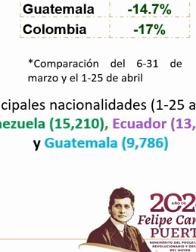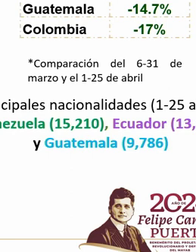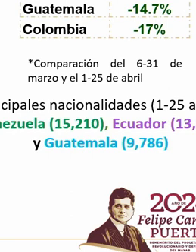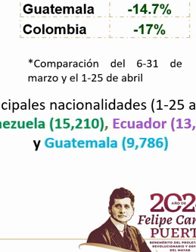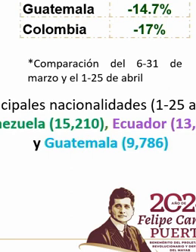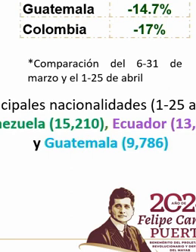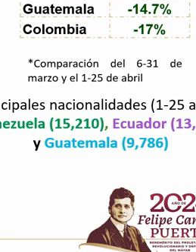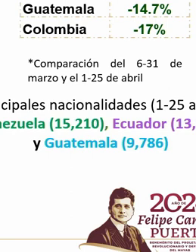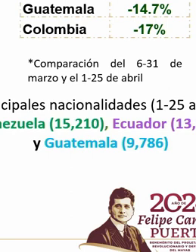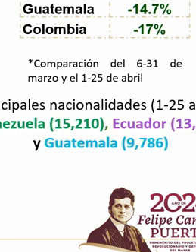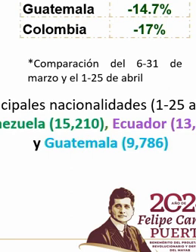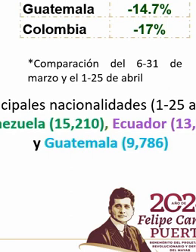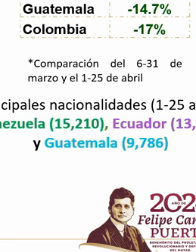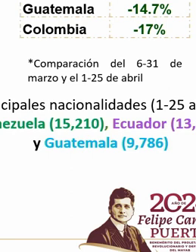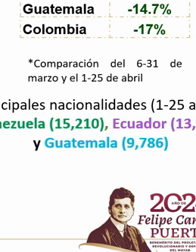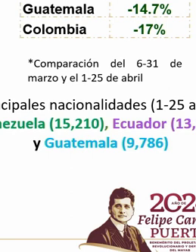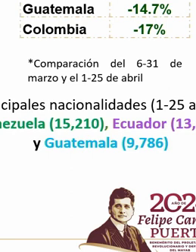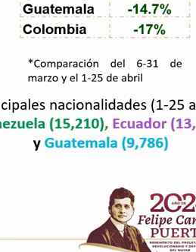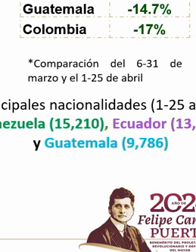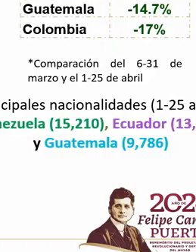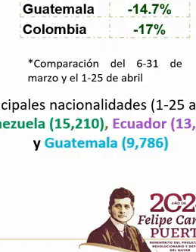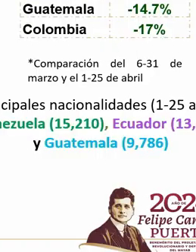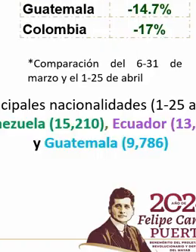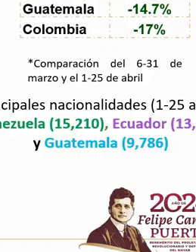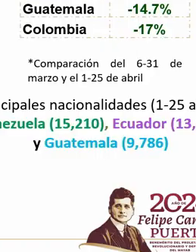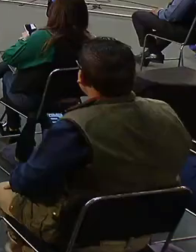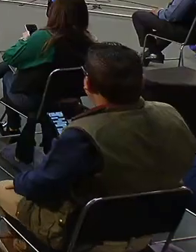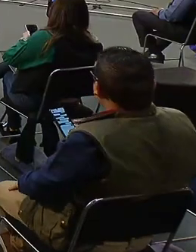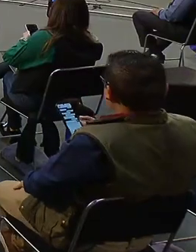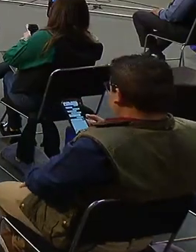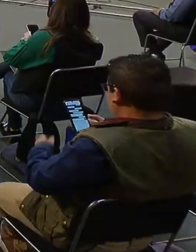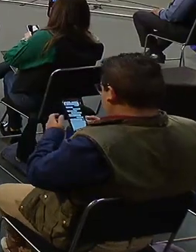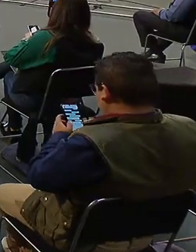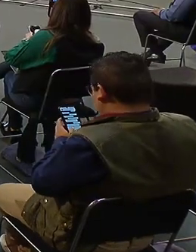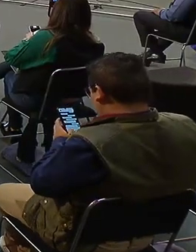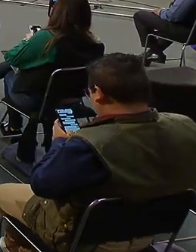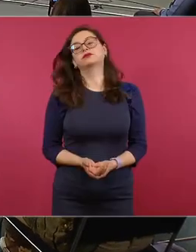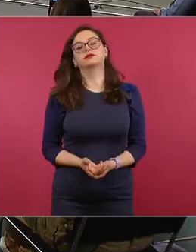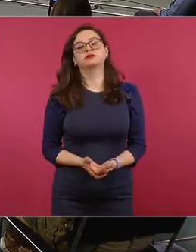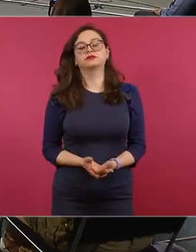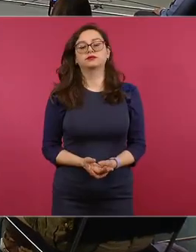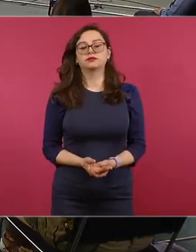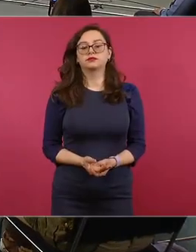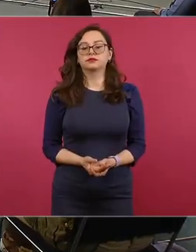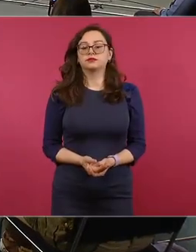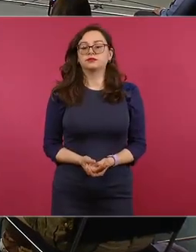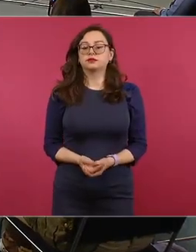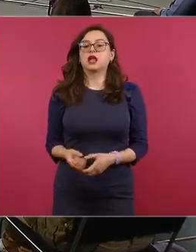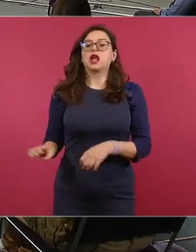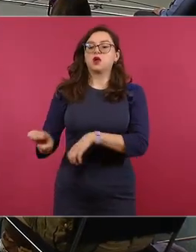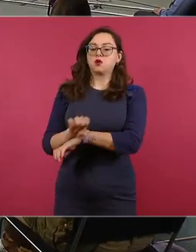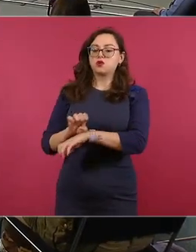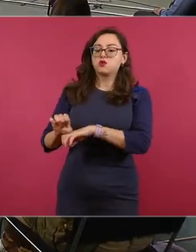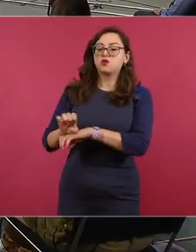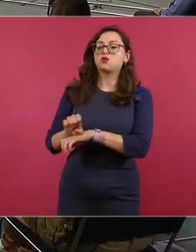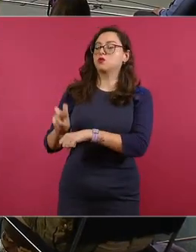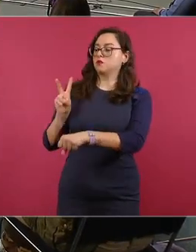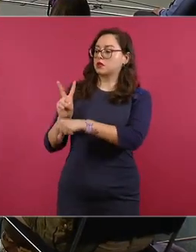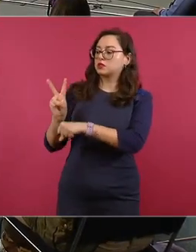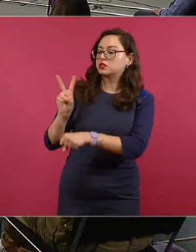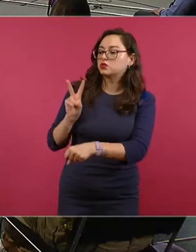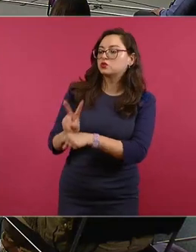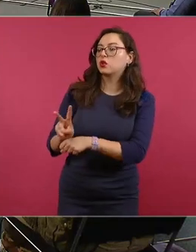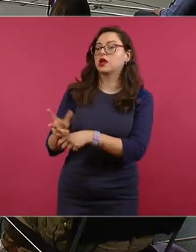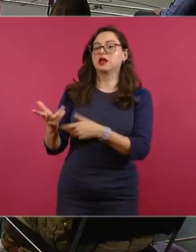Lo de Venezuela, pues por las razones ya conocidas. ¿Qué tiene que hacer el gobierno de